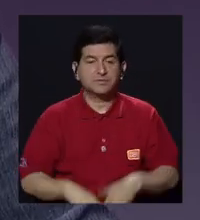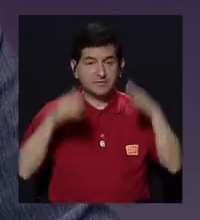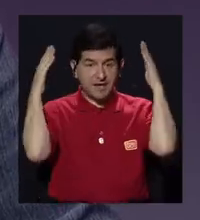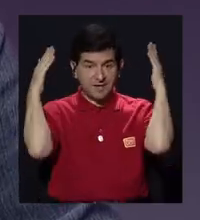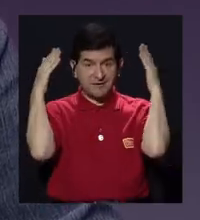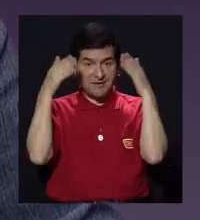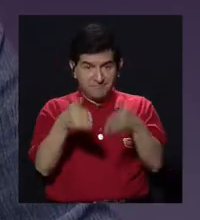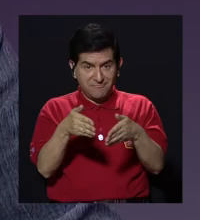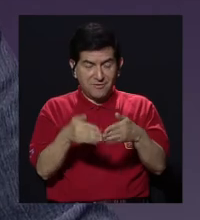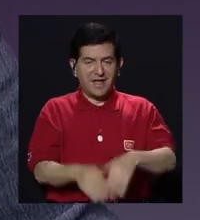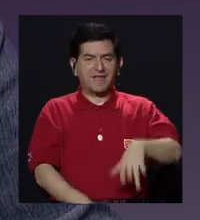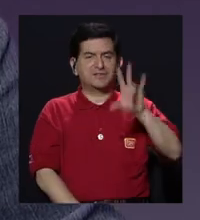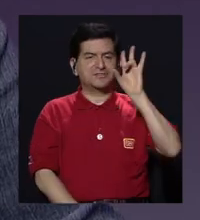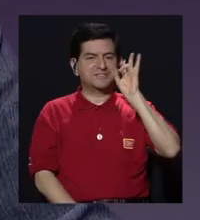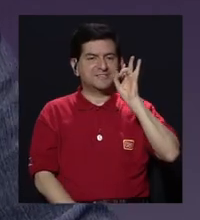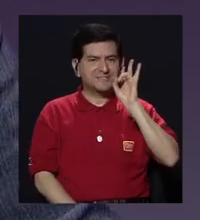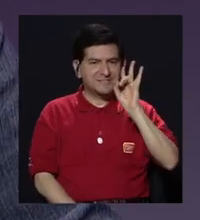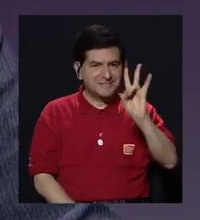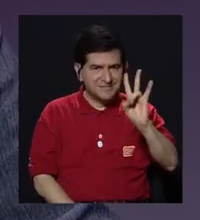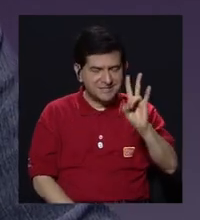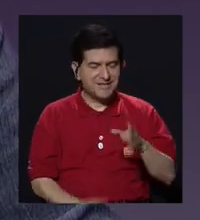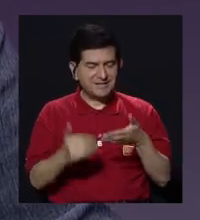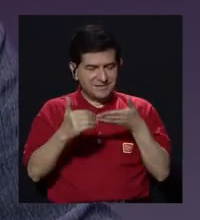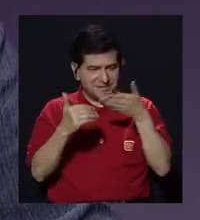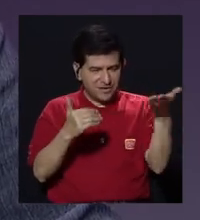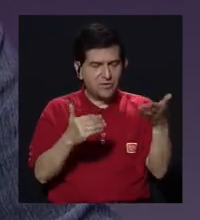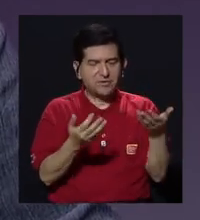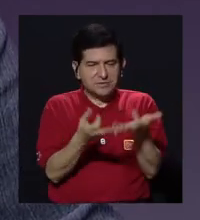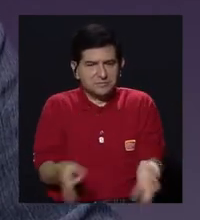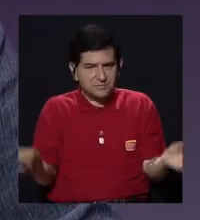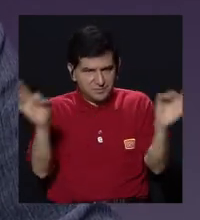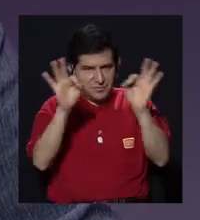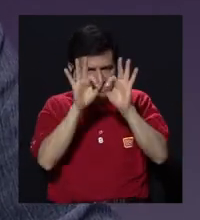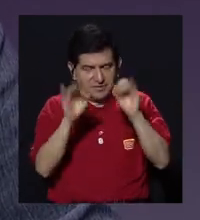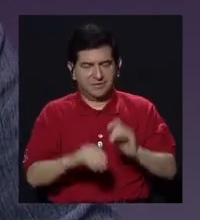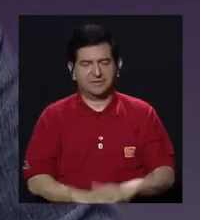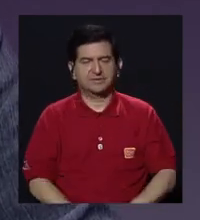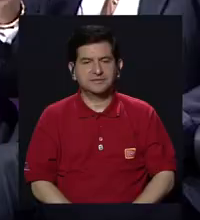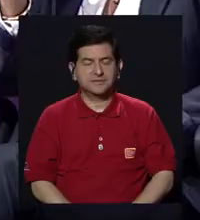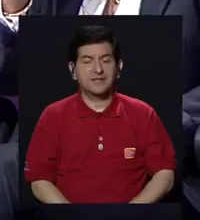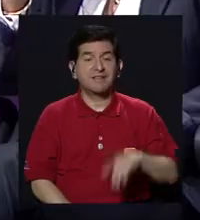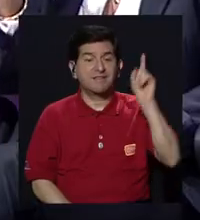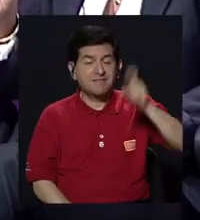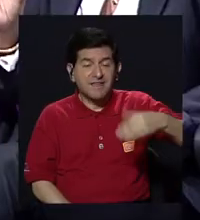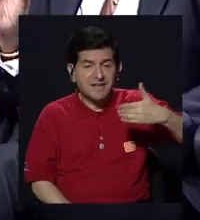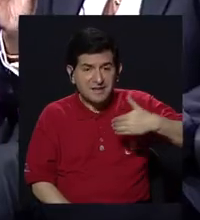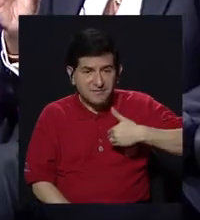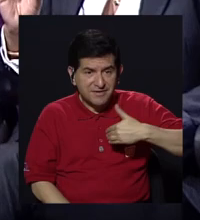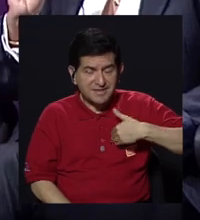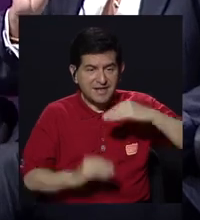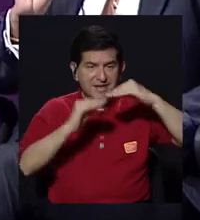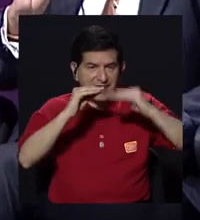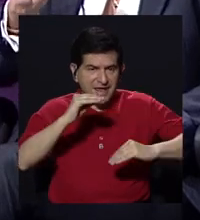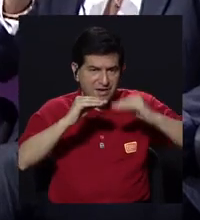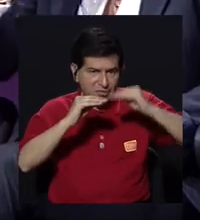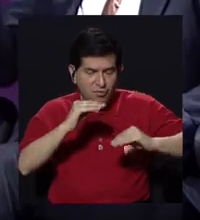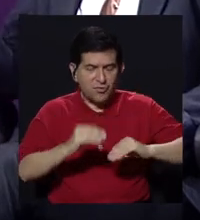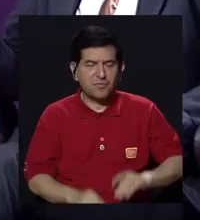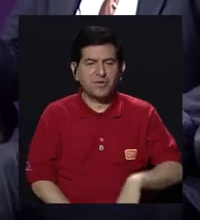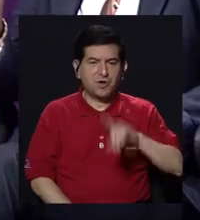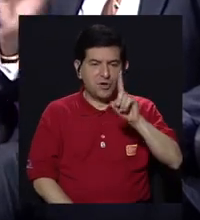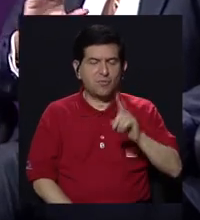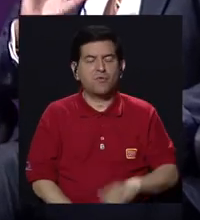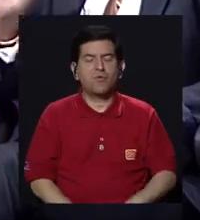siete aspectos fundamentales que debe tener como mínimo un centro de trabajo para decir